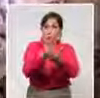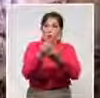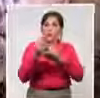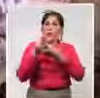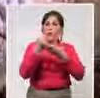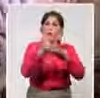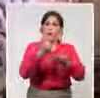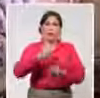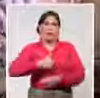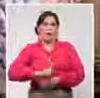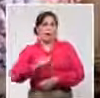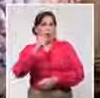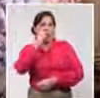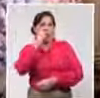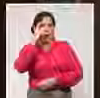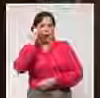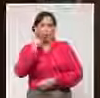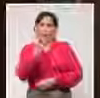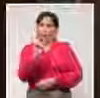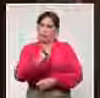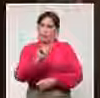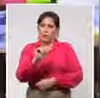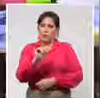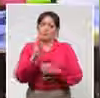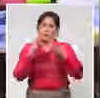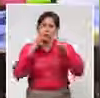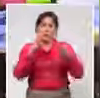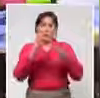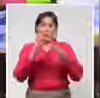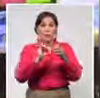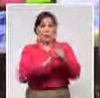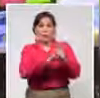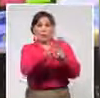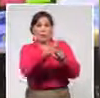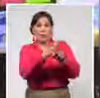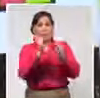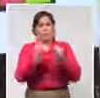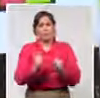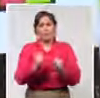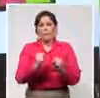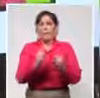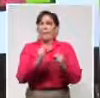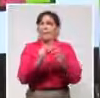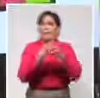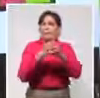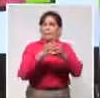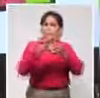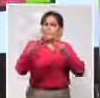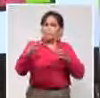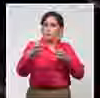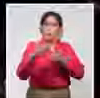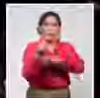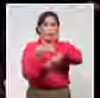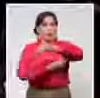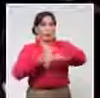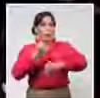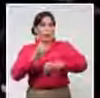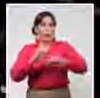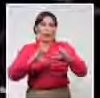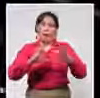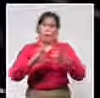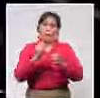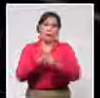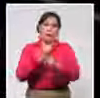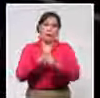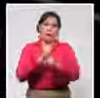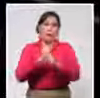sus hijos. Retos que nos ha impuesto esta pandemia que se empeña en aislarnos, que nos cambia las rutinas.